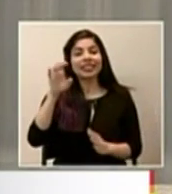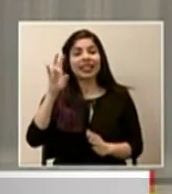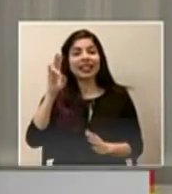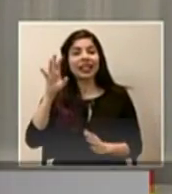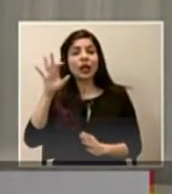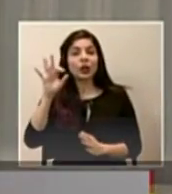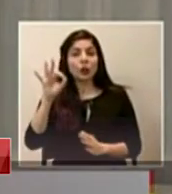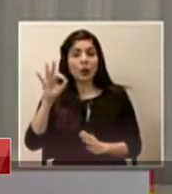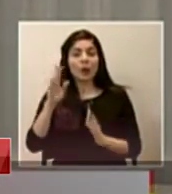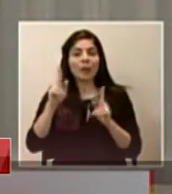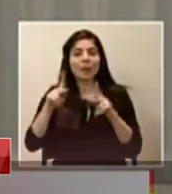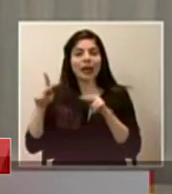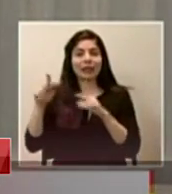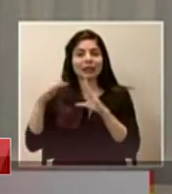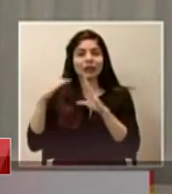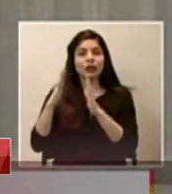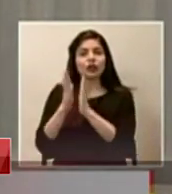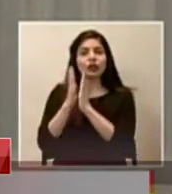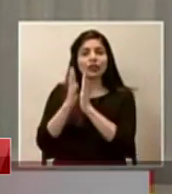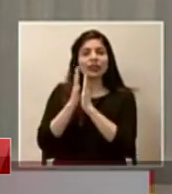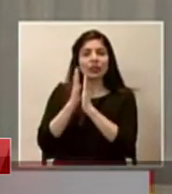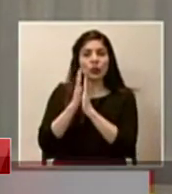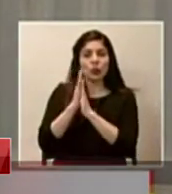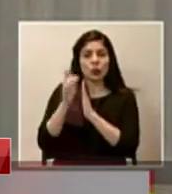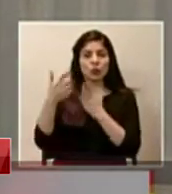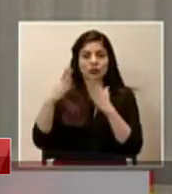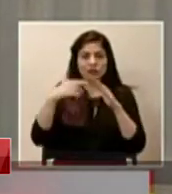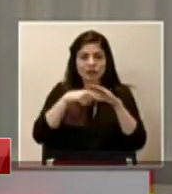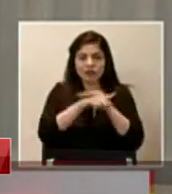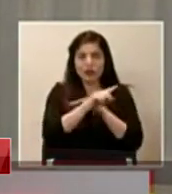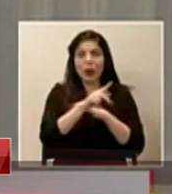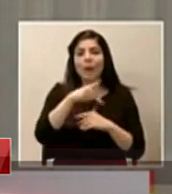438,679 solicitudes que han ingresado a la plataforma